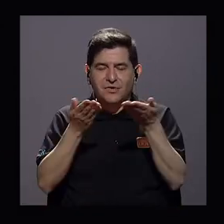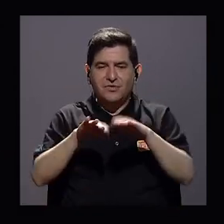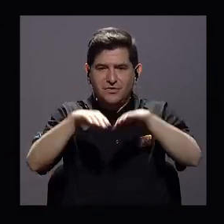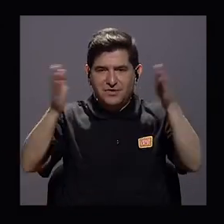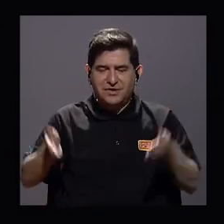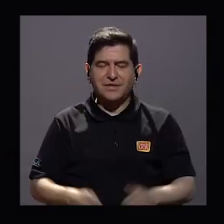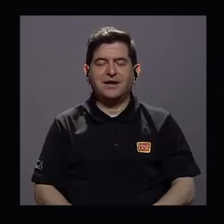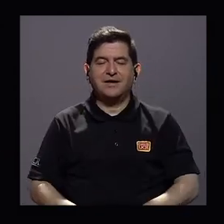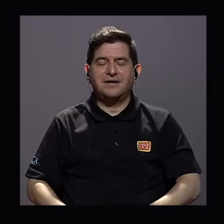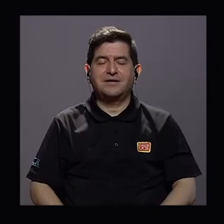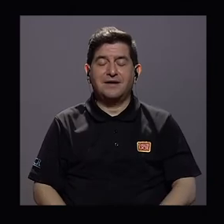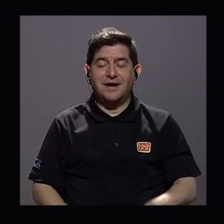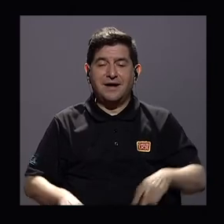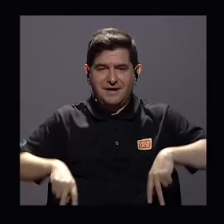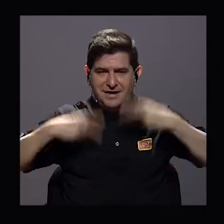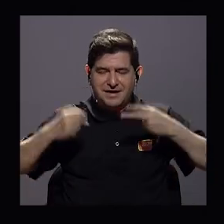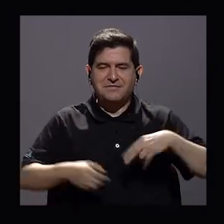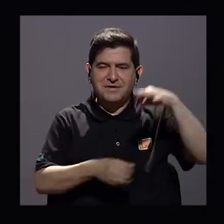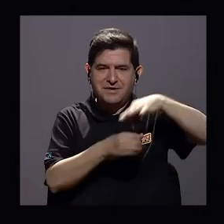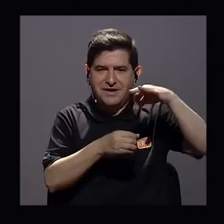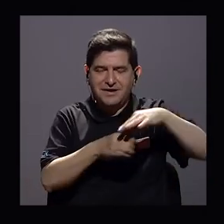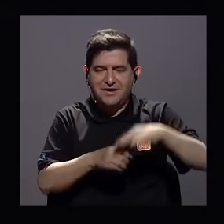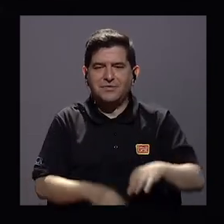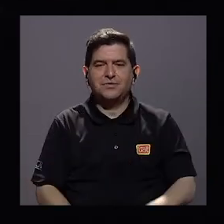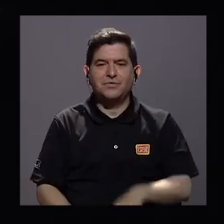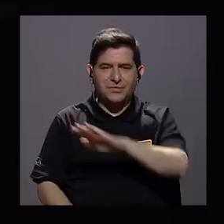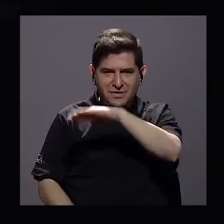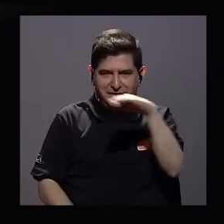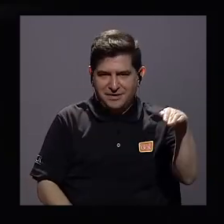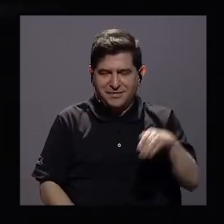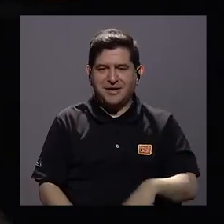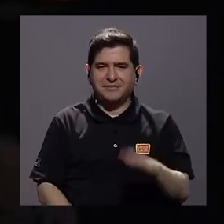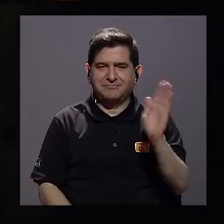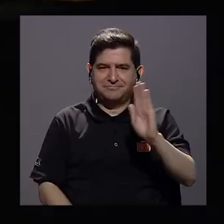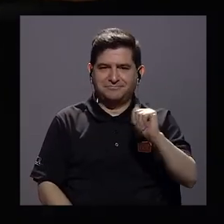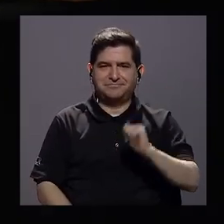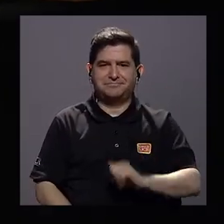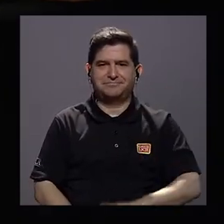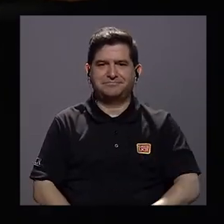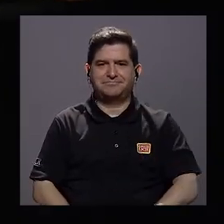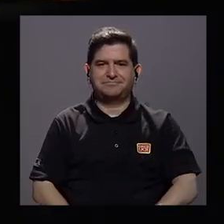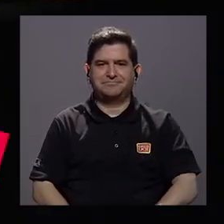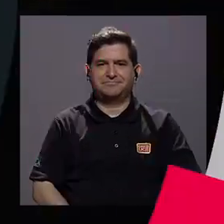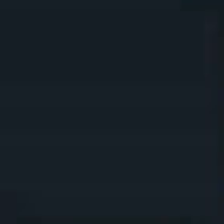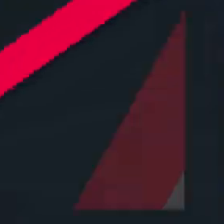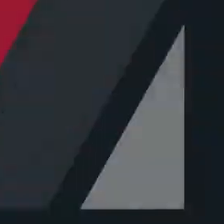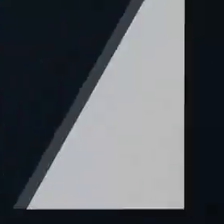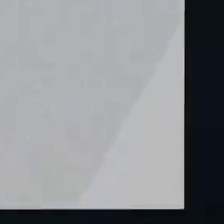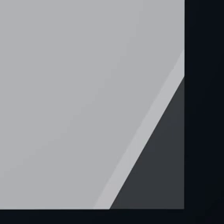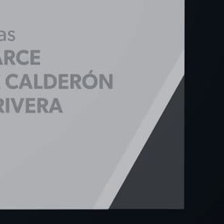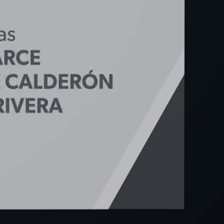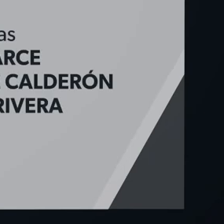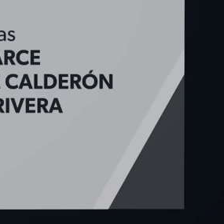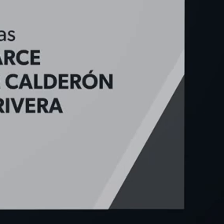la agricultura del agua. Hasta luego.